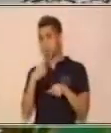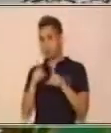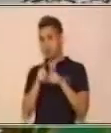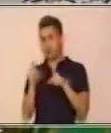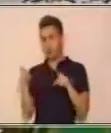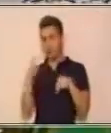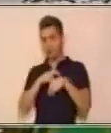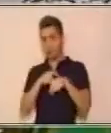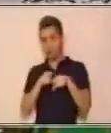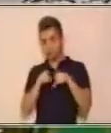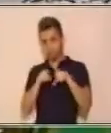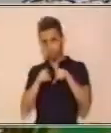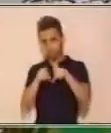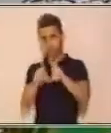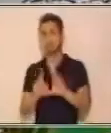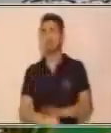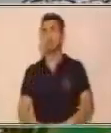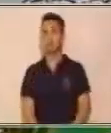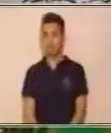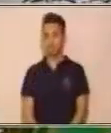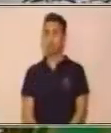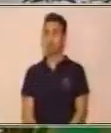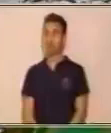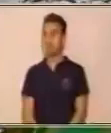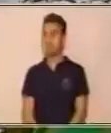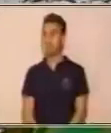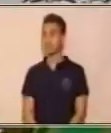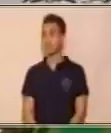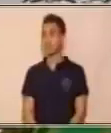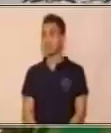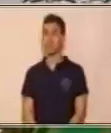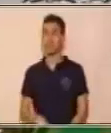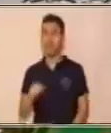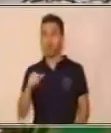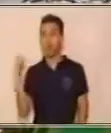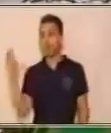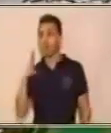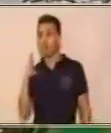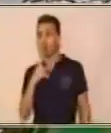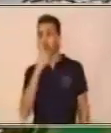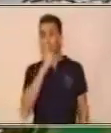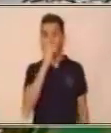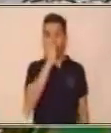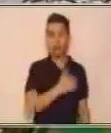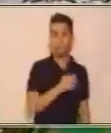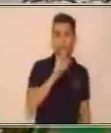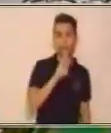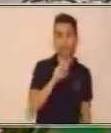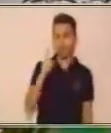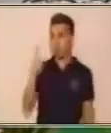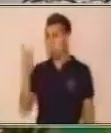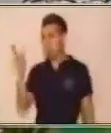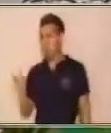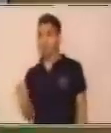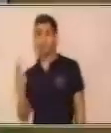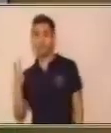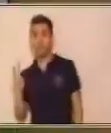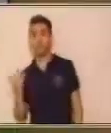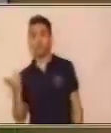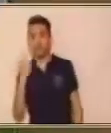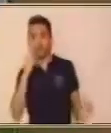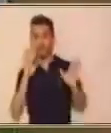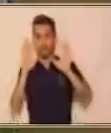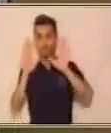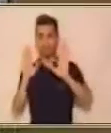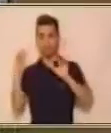2 partes. Cada una de esas partes ahora es un medio. Tenemos